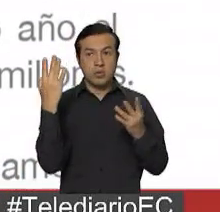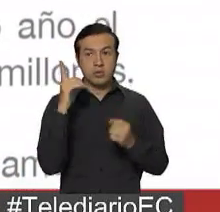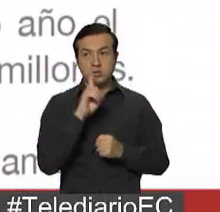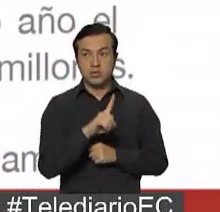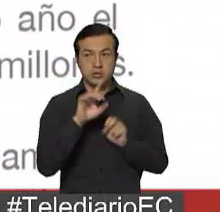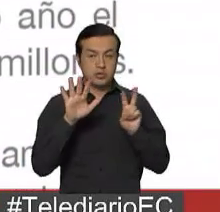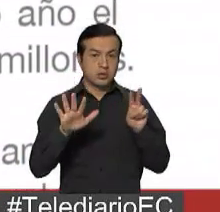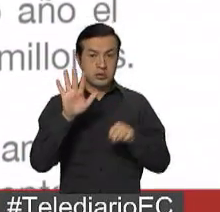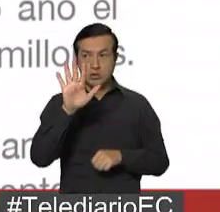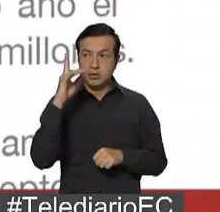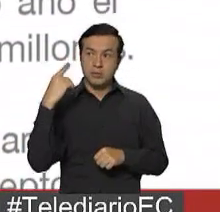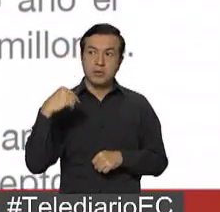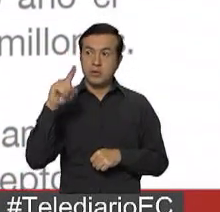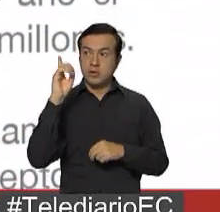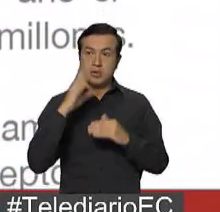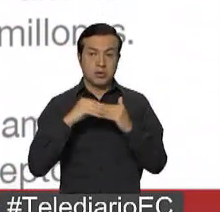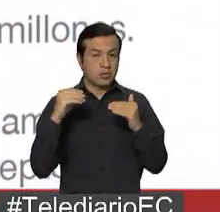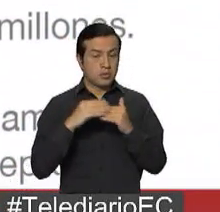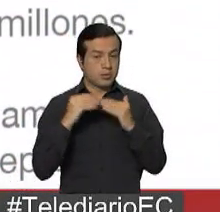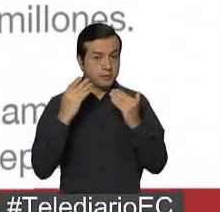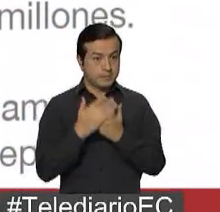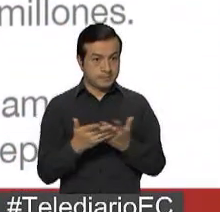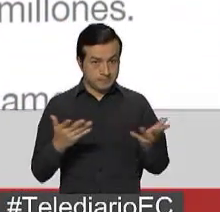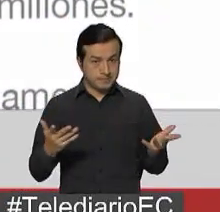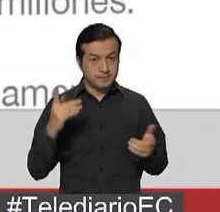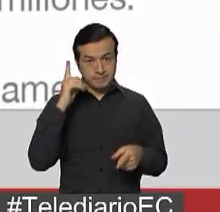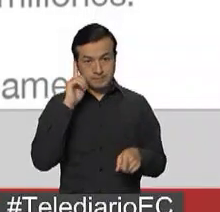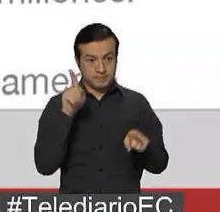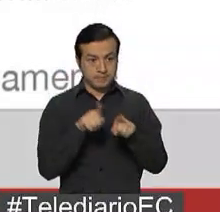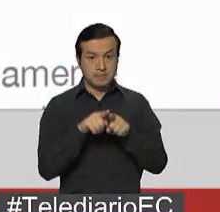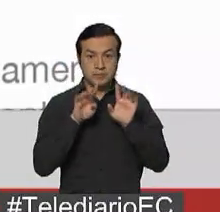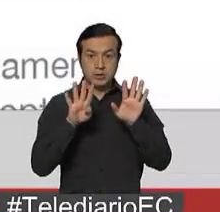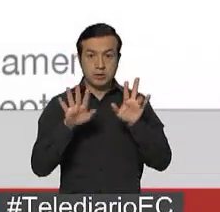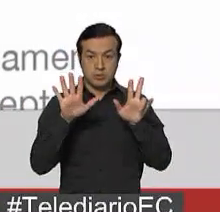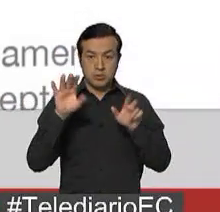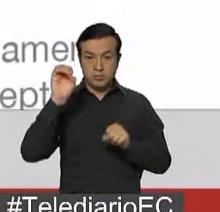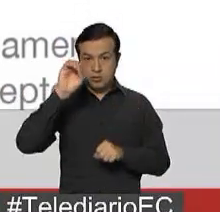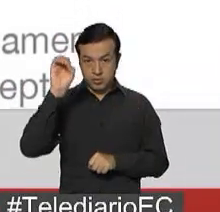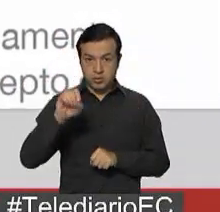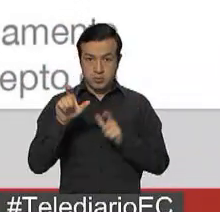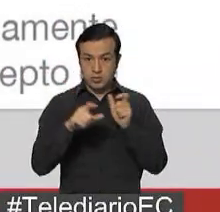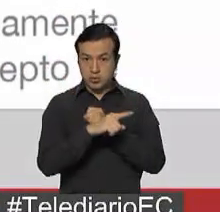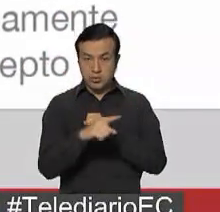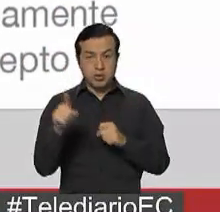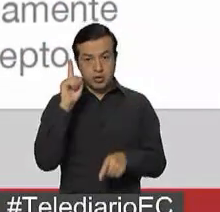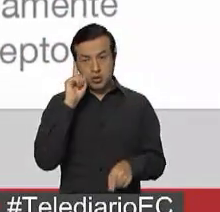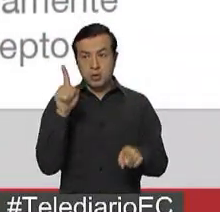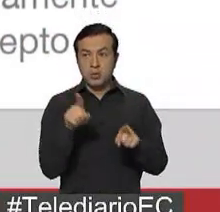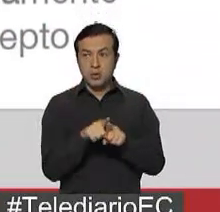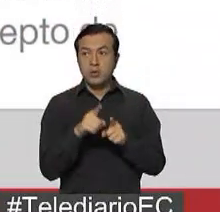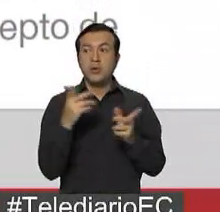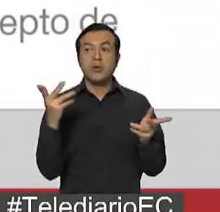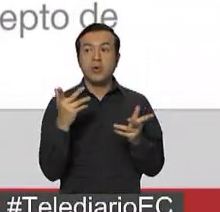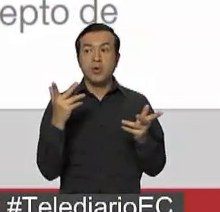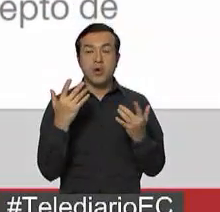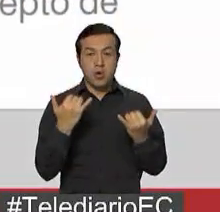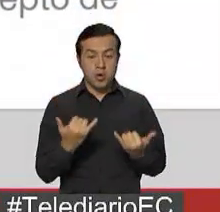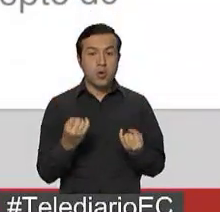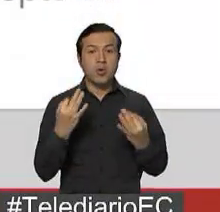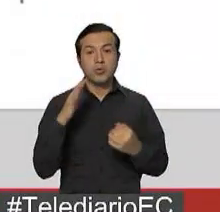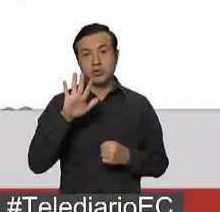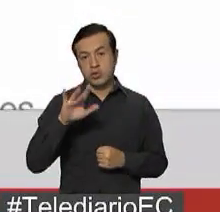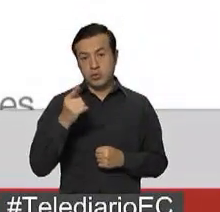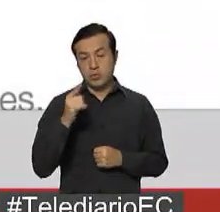175 millones de dólares con el consentimiento del 98 por ciento de los acreedores se tendrá que pagar este año